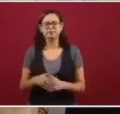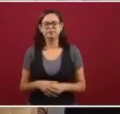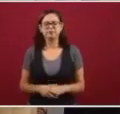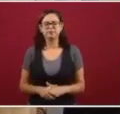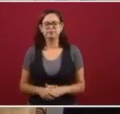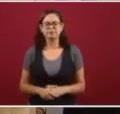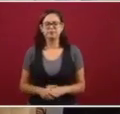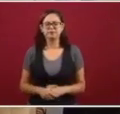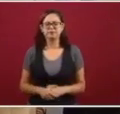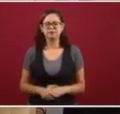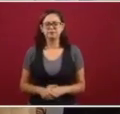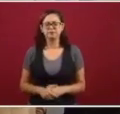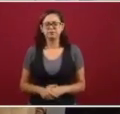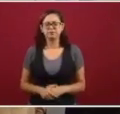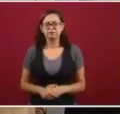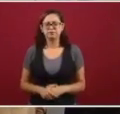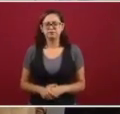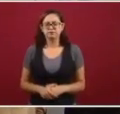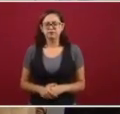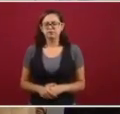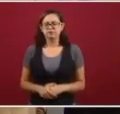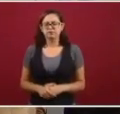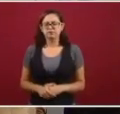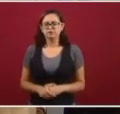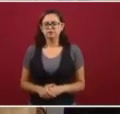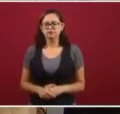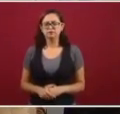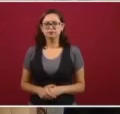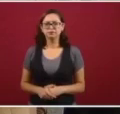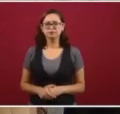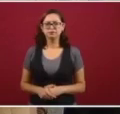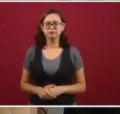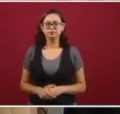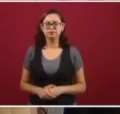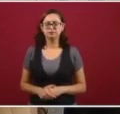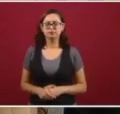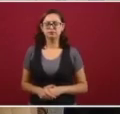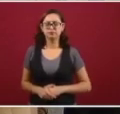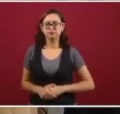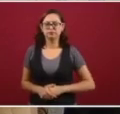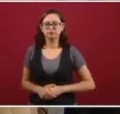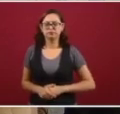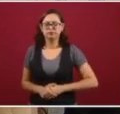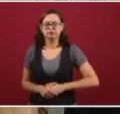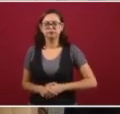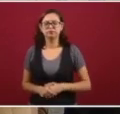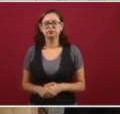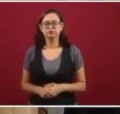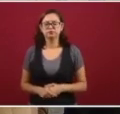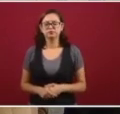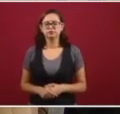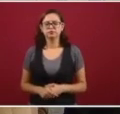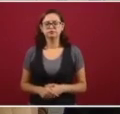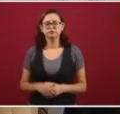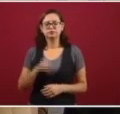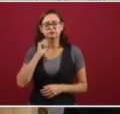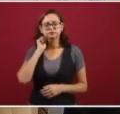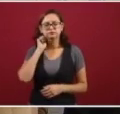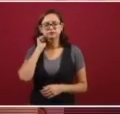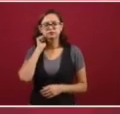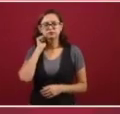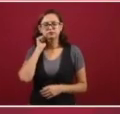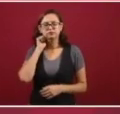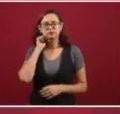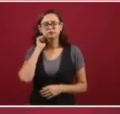Bueno, en esencia es de que se está dando